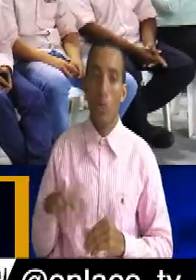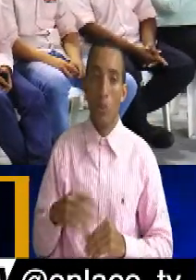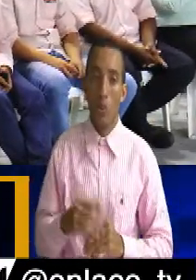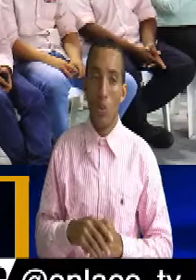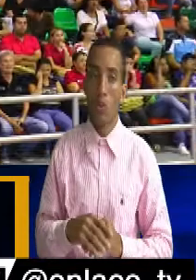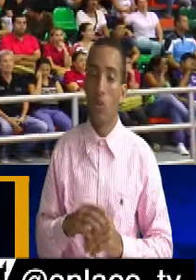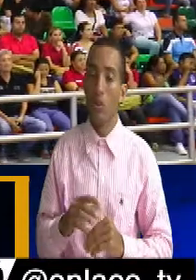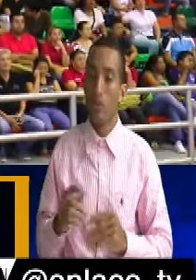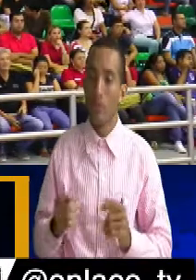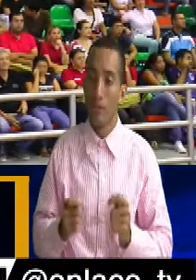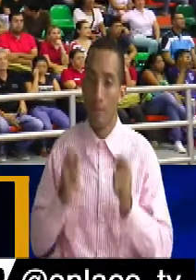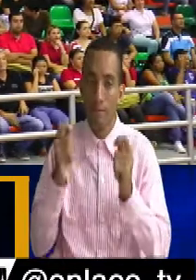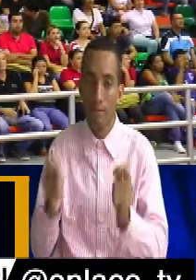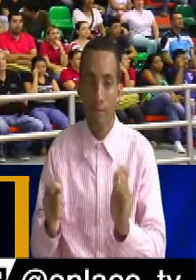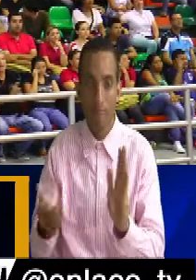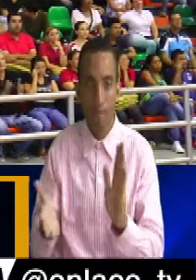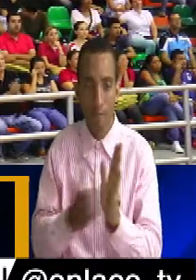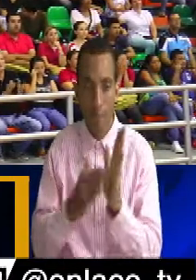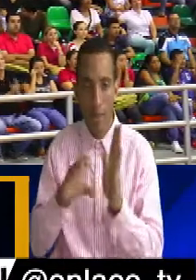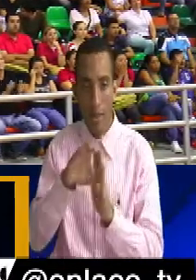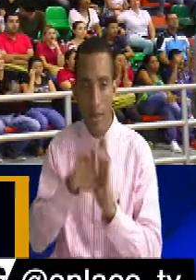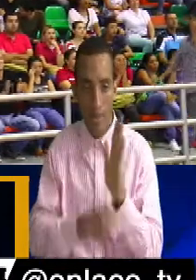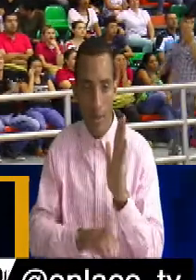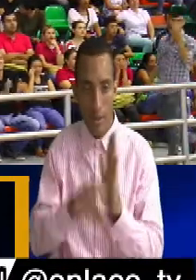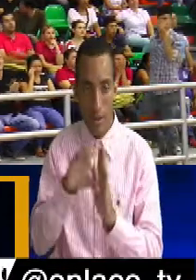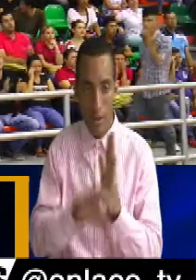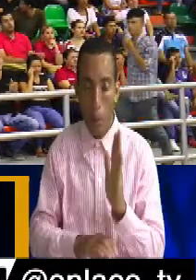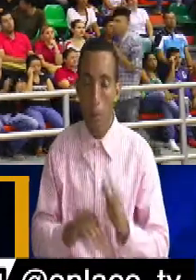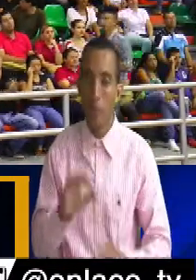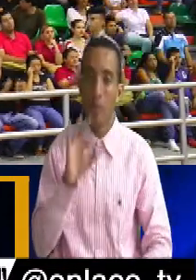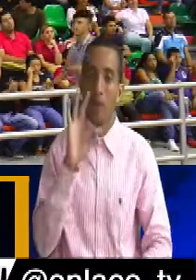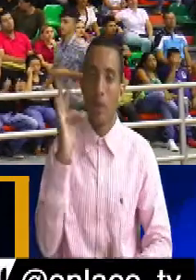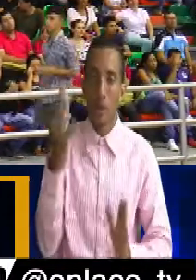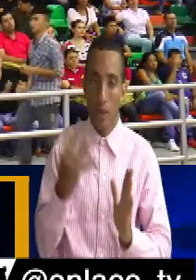se entrega un certificado a estos 3.300